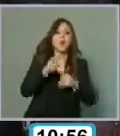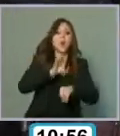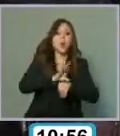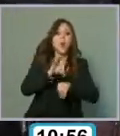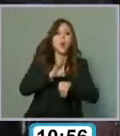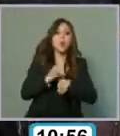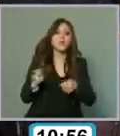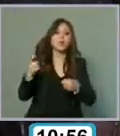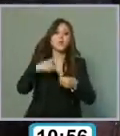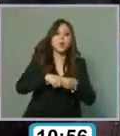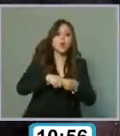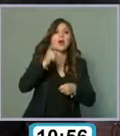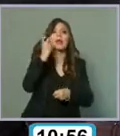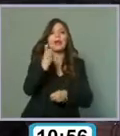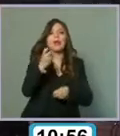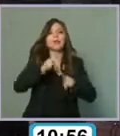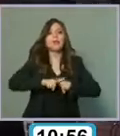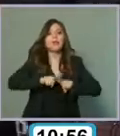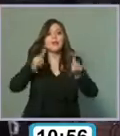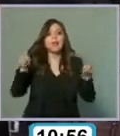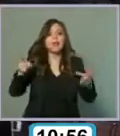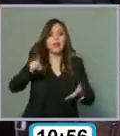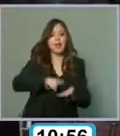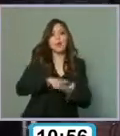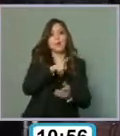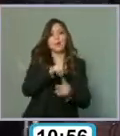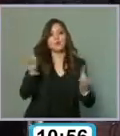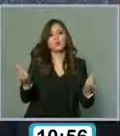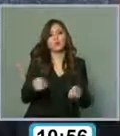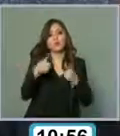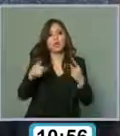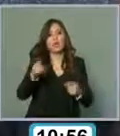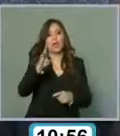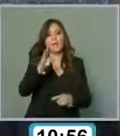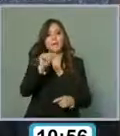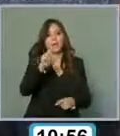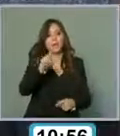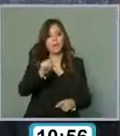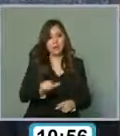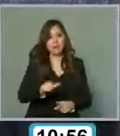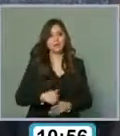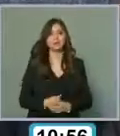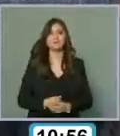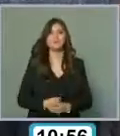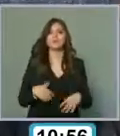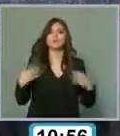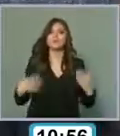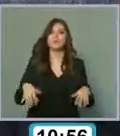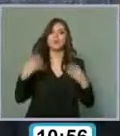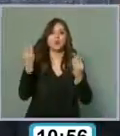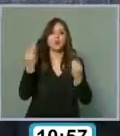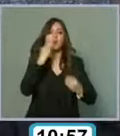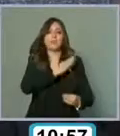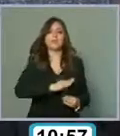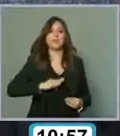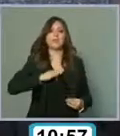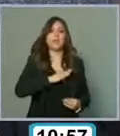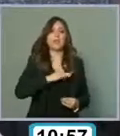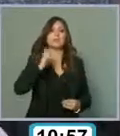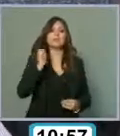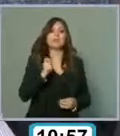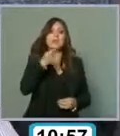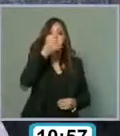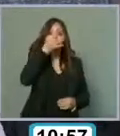sorpresa, algo diferente en la música de banda, ¿no? Oye, pues muchas felicidades por Gracias, todo lo que gracias. están logrando, a pesar de que pues llevan apenas 3